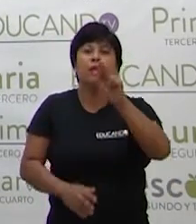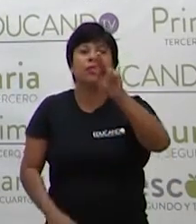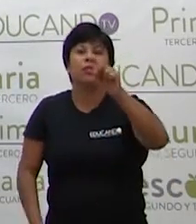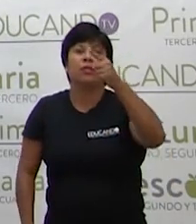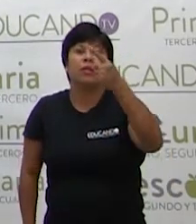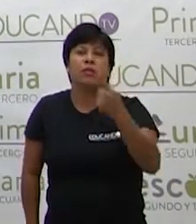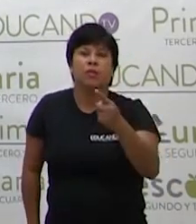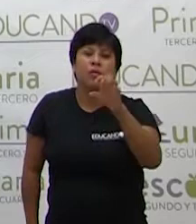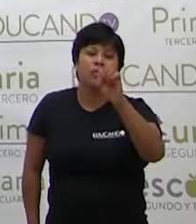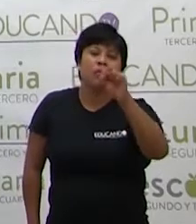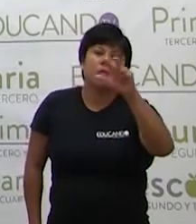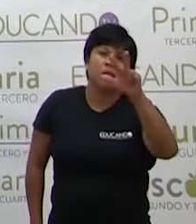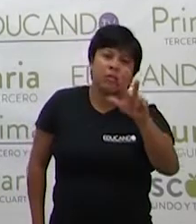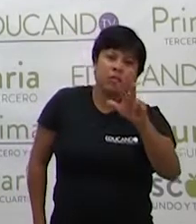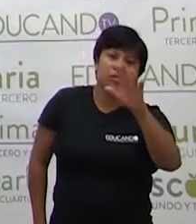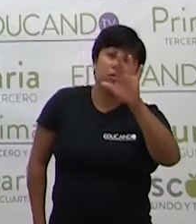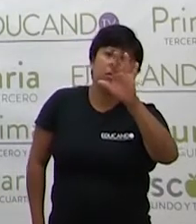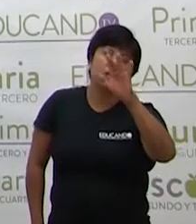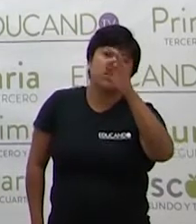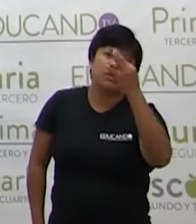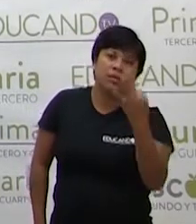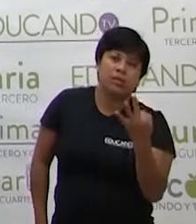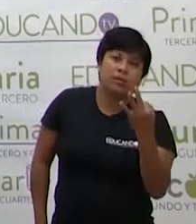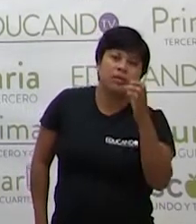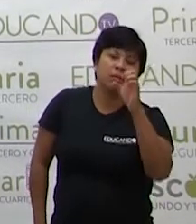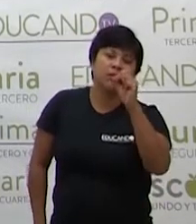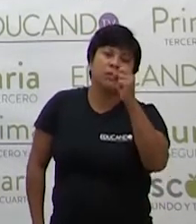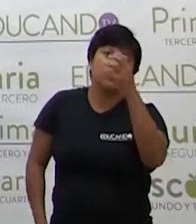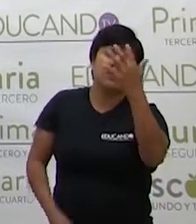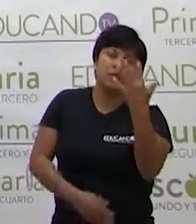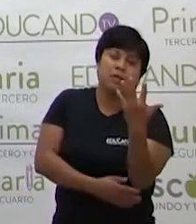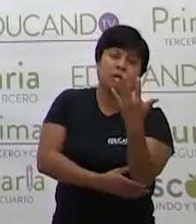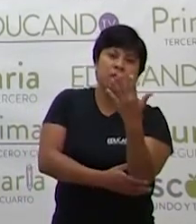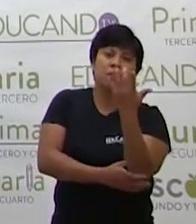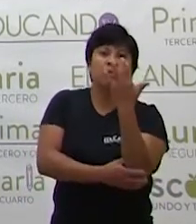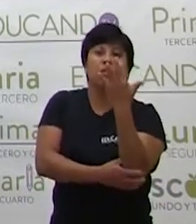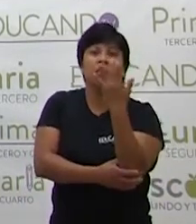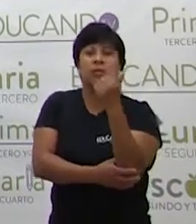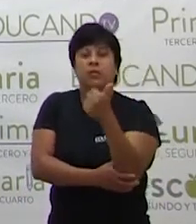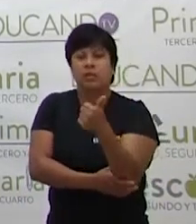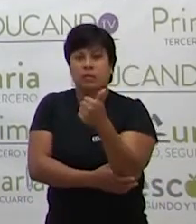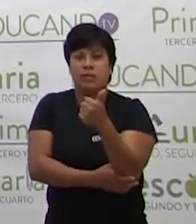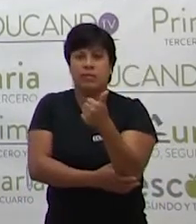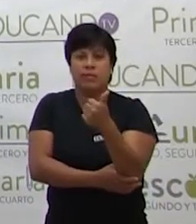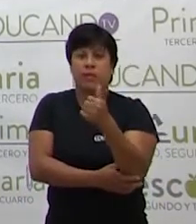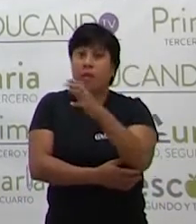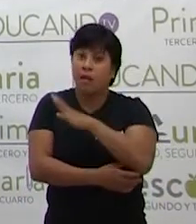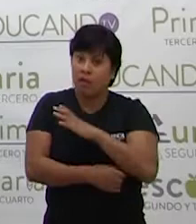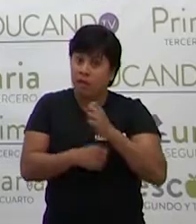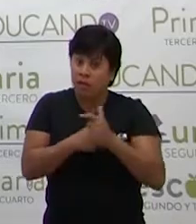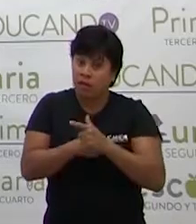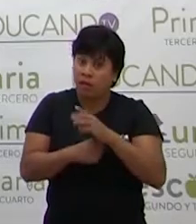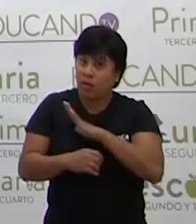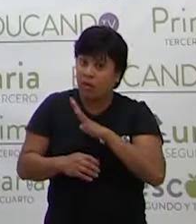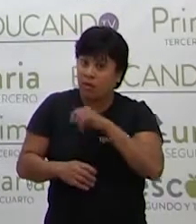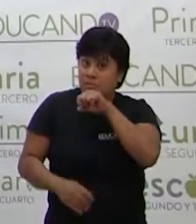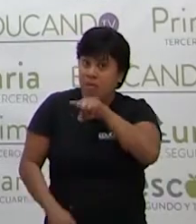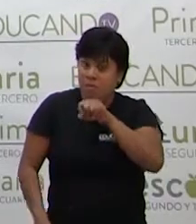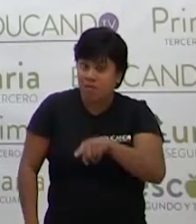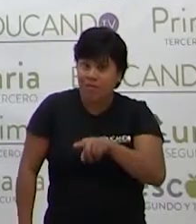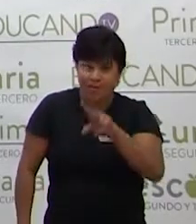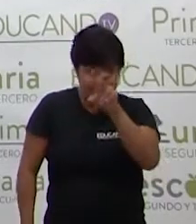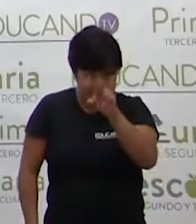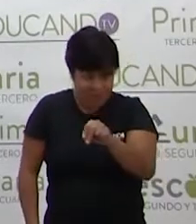81, 68, 53, 65, 56. ¿Hay alguno que se repita? ¿Verdad